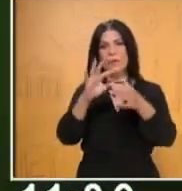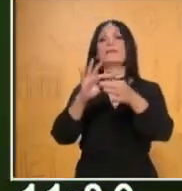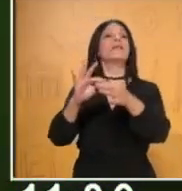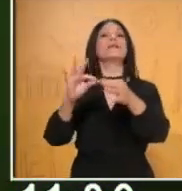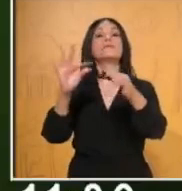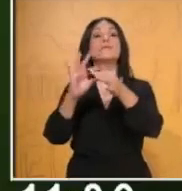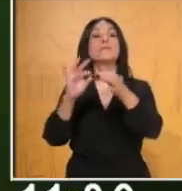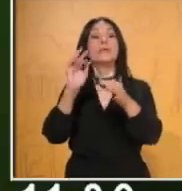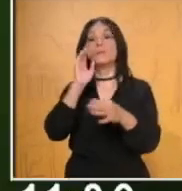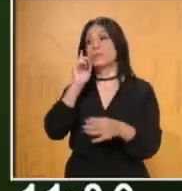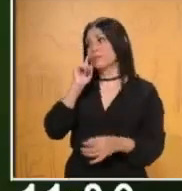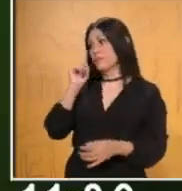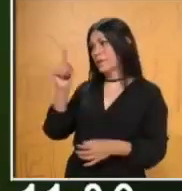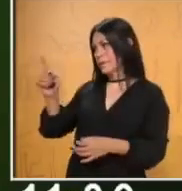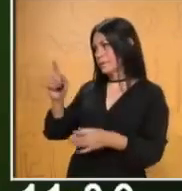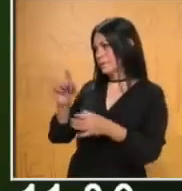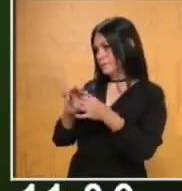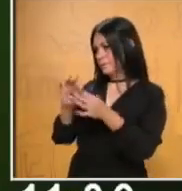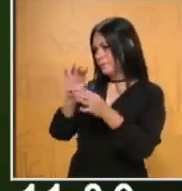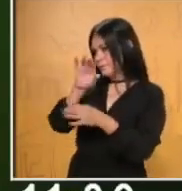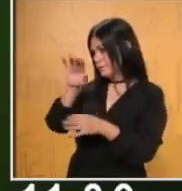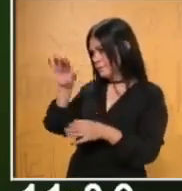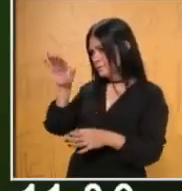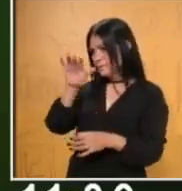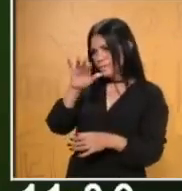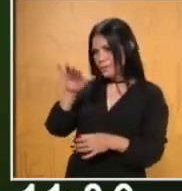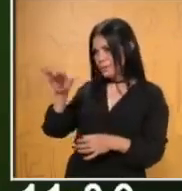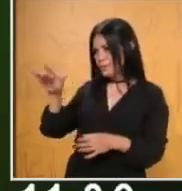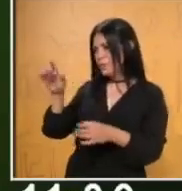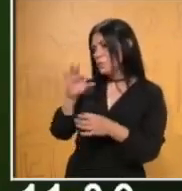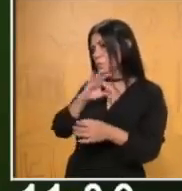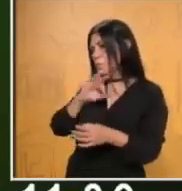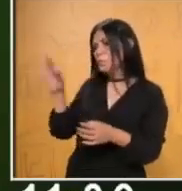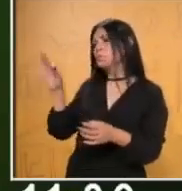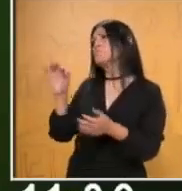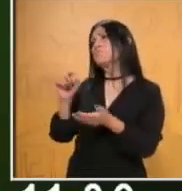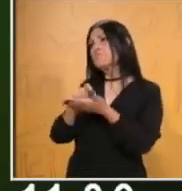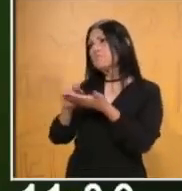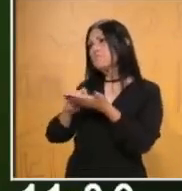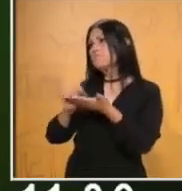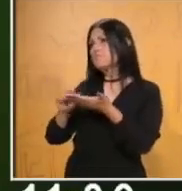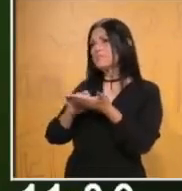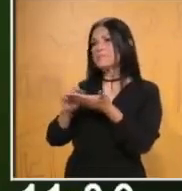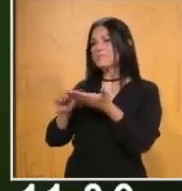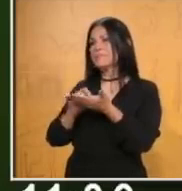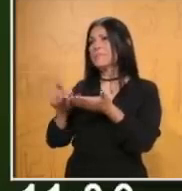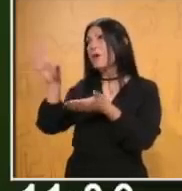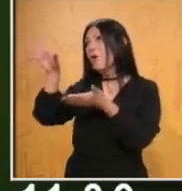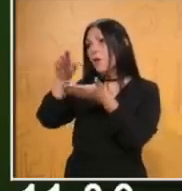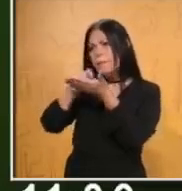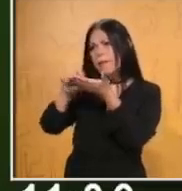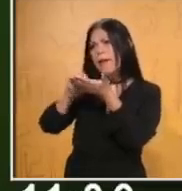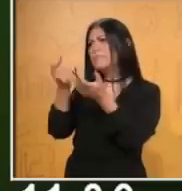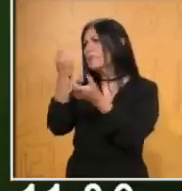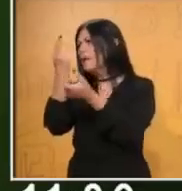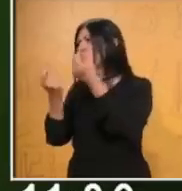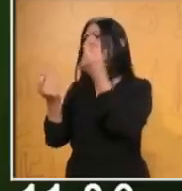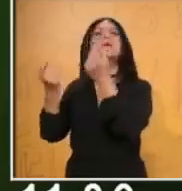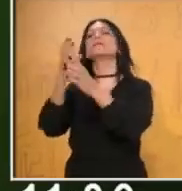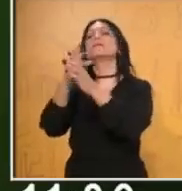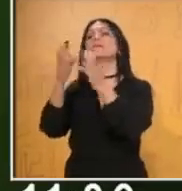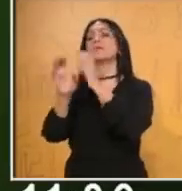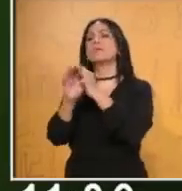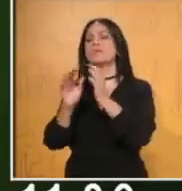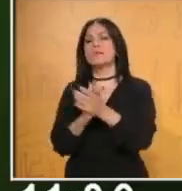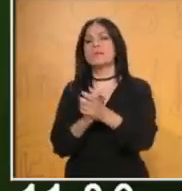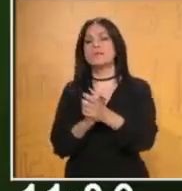en pantalla, ¿sí? Son datos que vas a poder ir tomando nota. Más adelante puedes repetir la clase, no hay ningún problema.